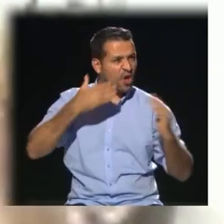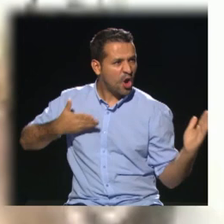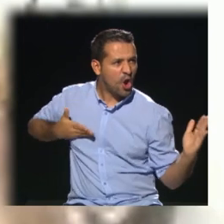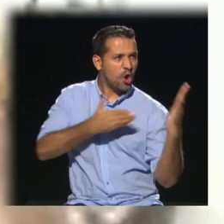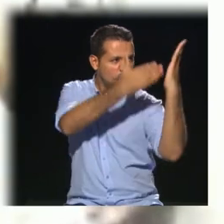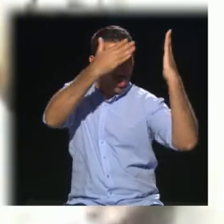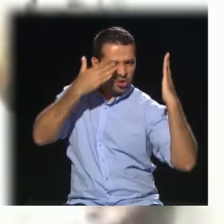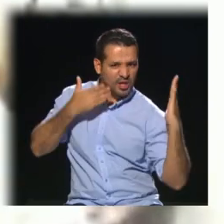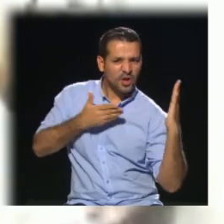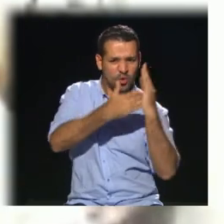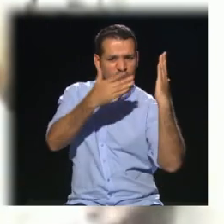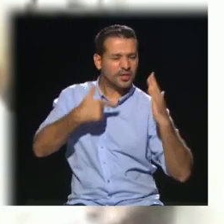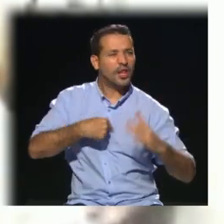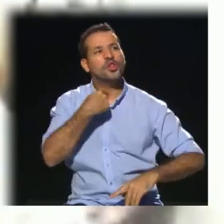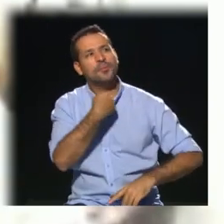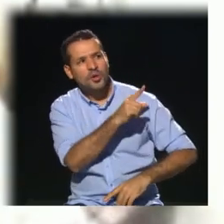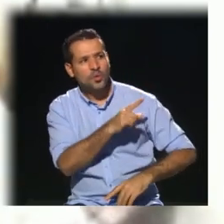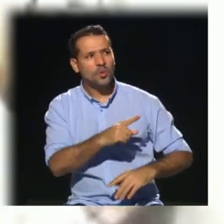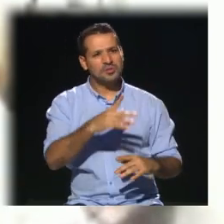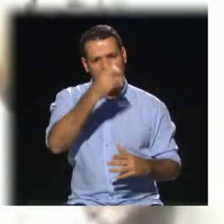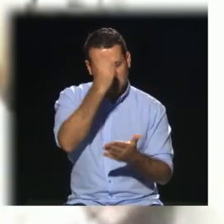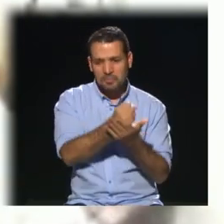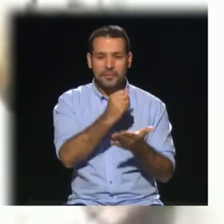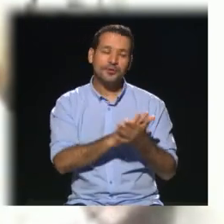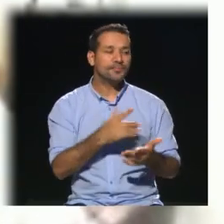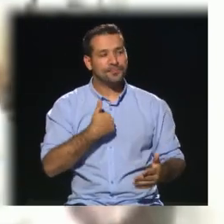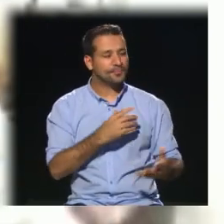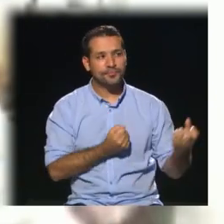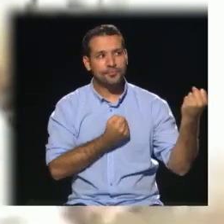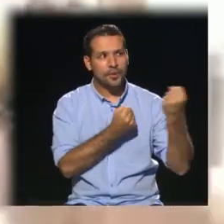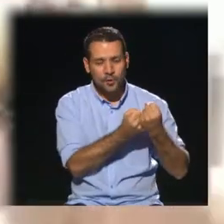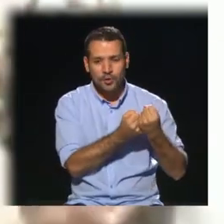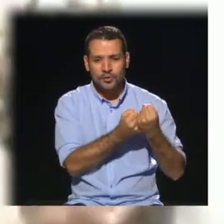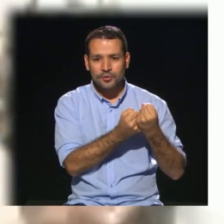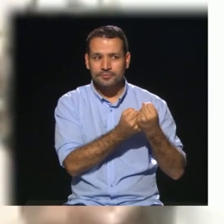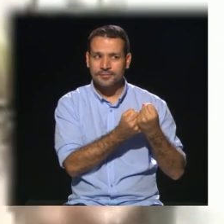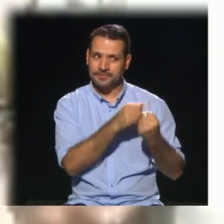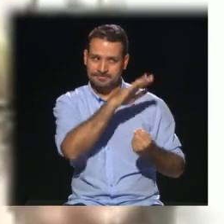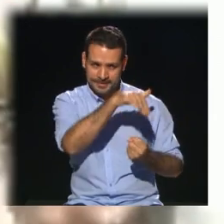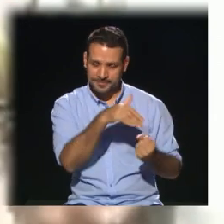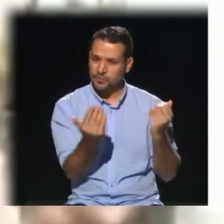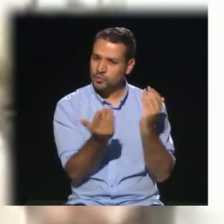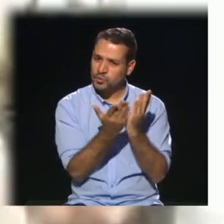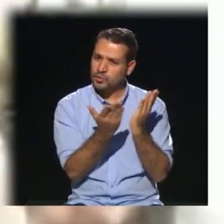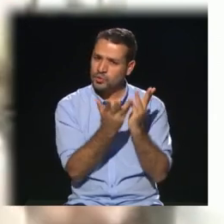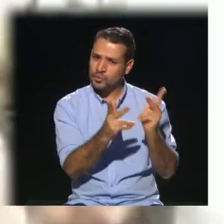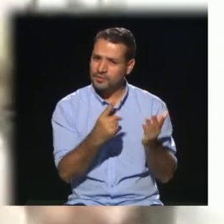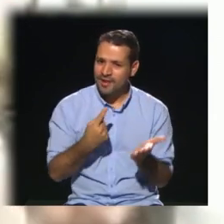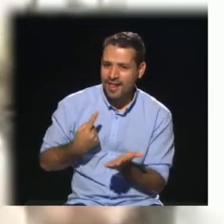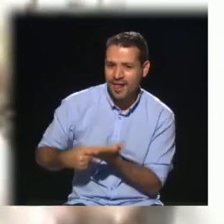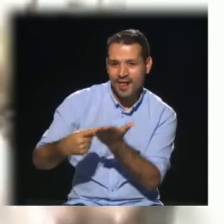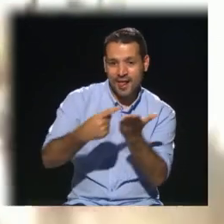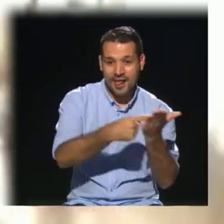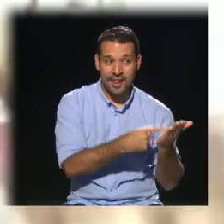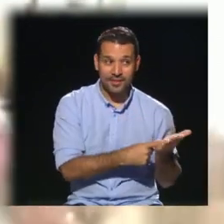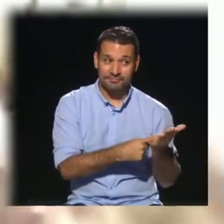diferente, y en el aula y fuera del aula lo que tenemos que construir con los estudiantes es, venga, es que somos